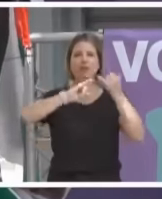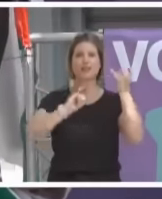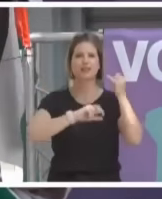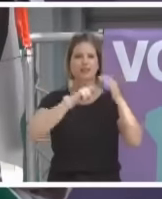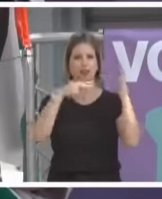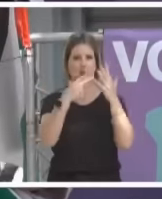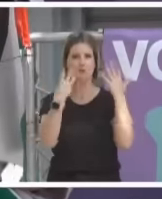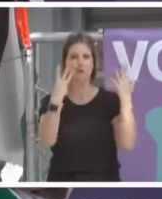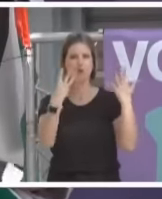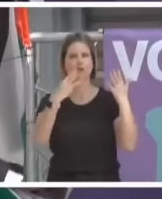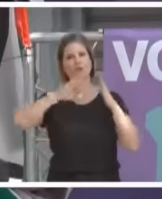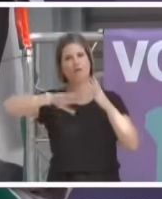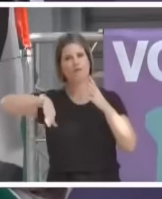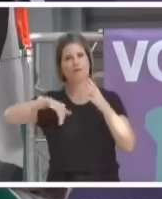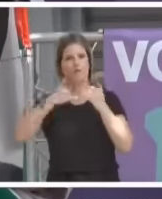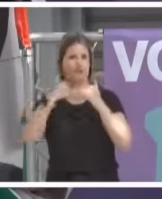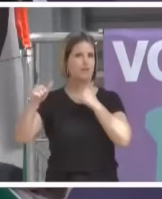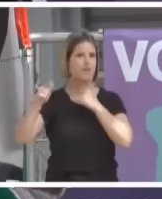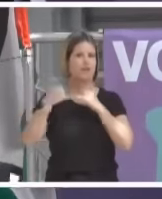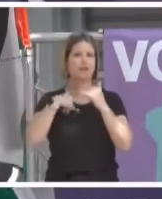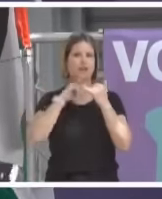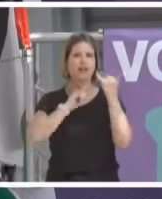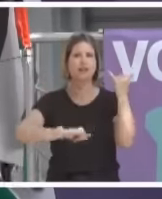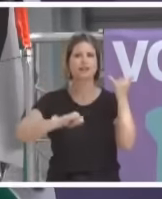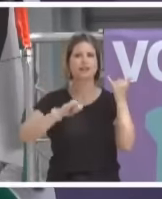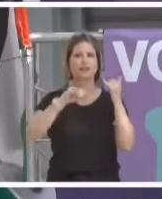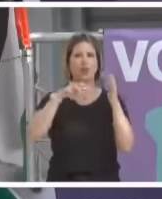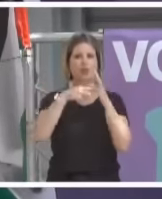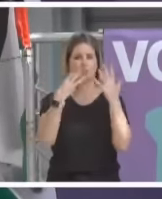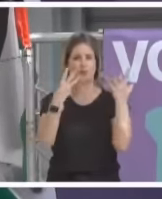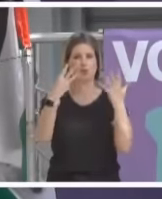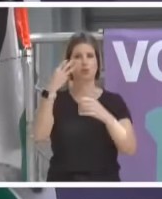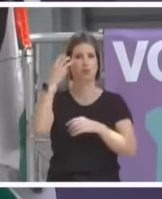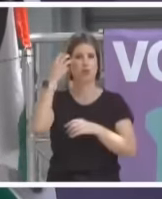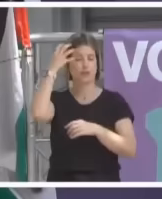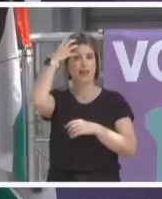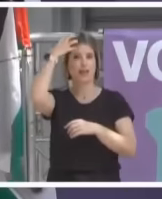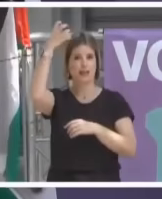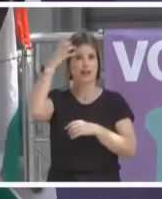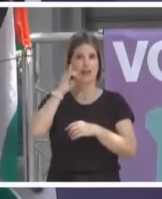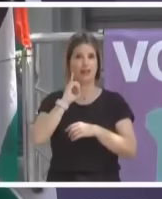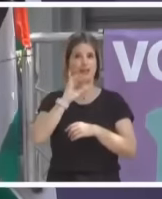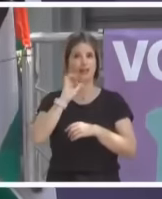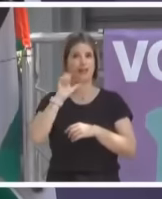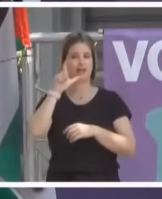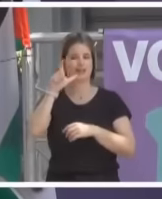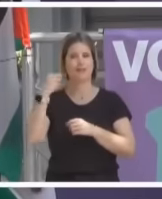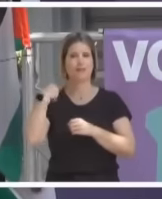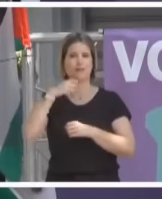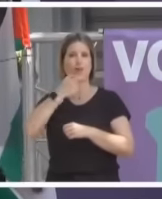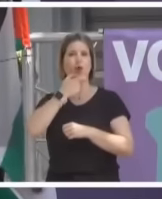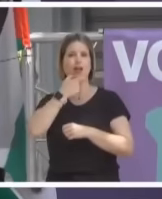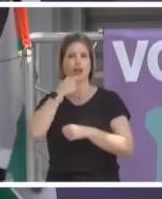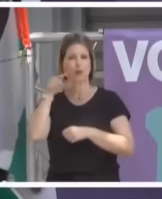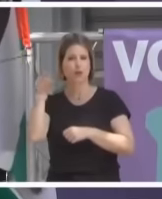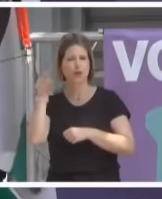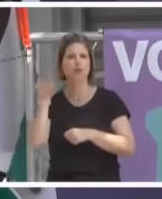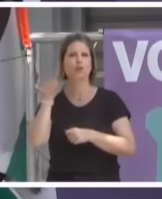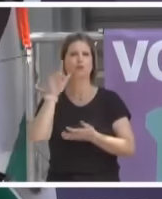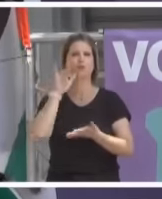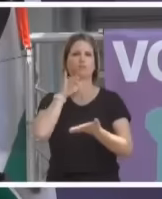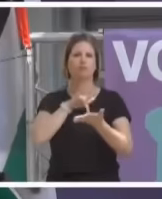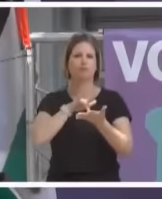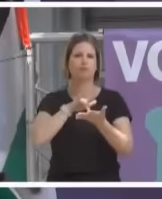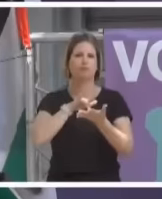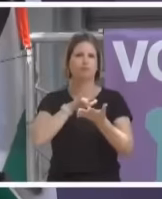2008, final de la crisis de 2008, la reina Isabel de Reino Unido llegó a